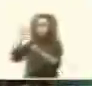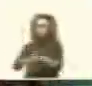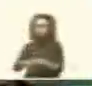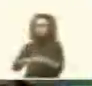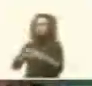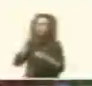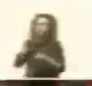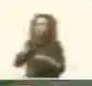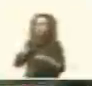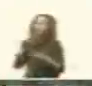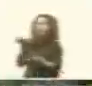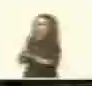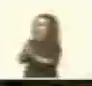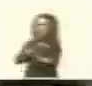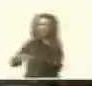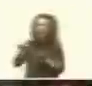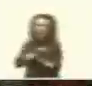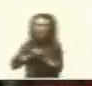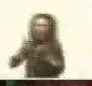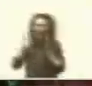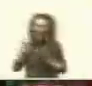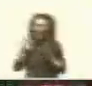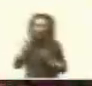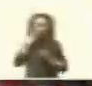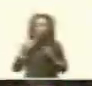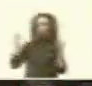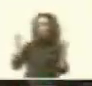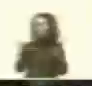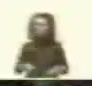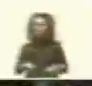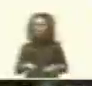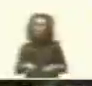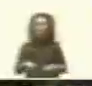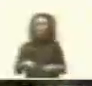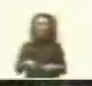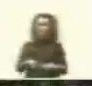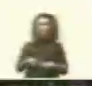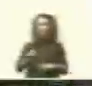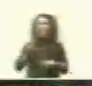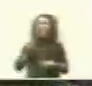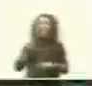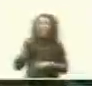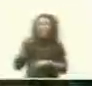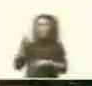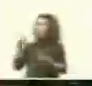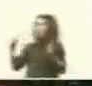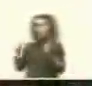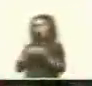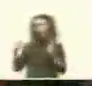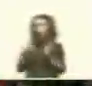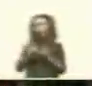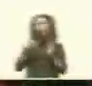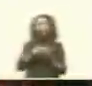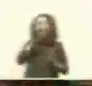pedo arrastrado. Ado, ado, ado, ado, ado. Imputado, estupado, palabras